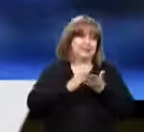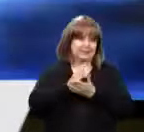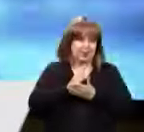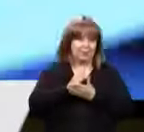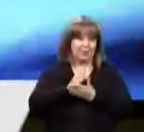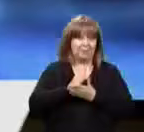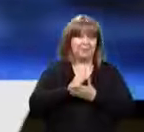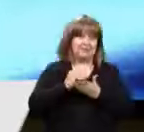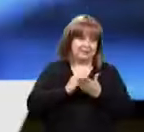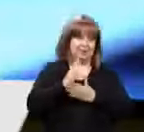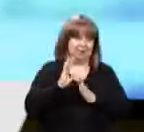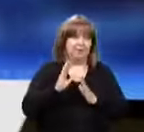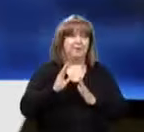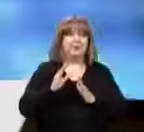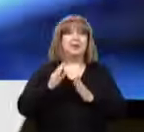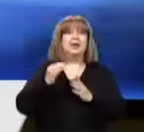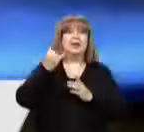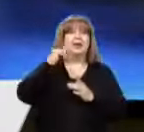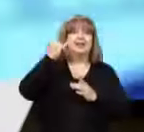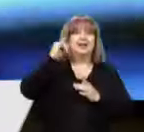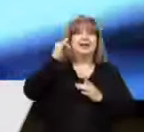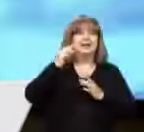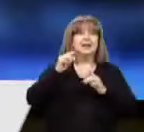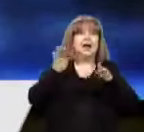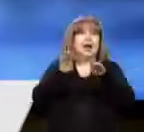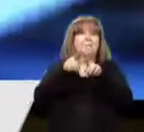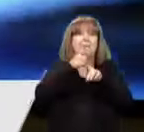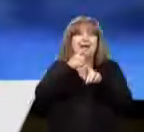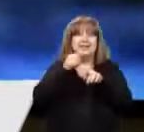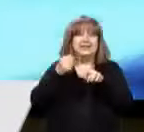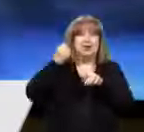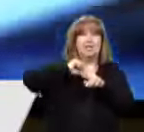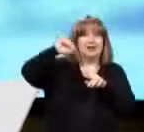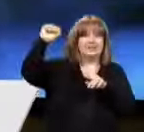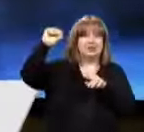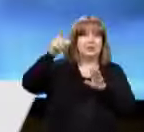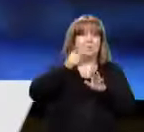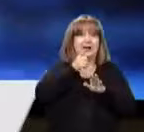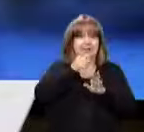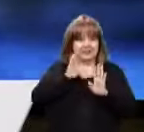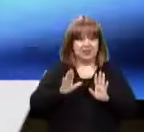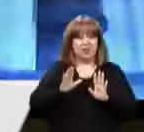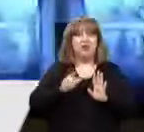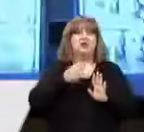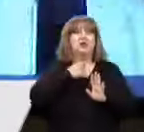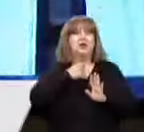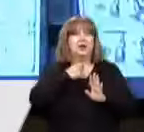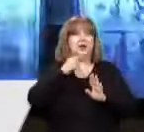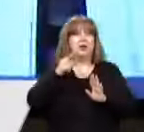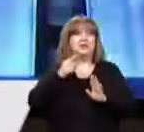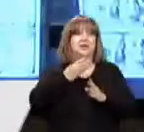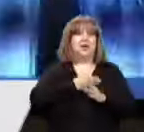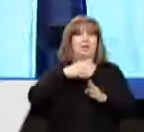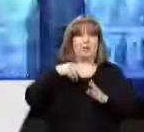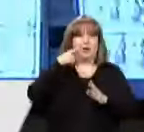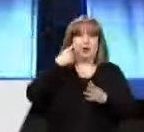la tasa de interés supera la inflación Hoy está un poquito por debajo pero ese es un poco la expectativa y la y una de las cuestiones que exige el fondo monetario internacional